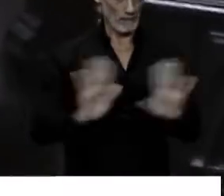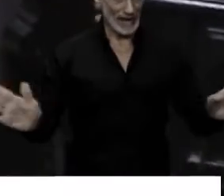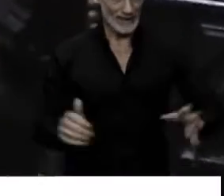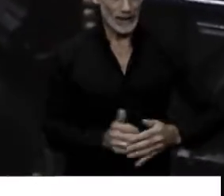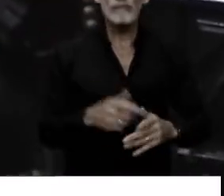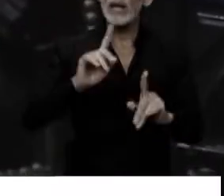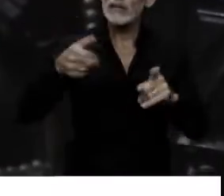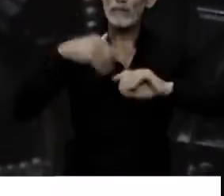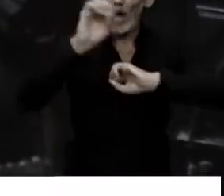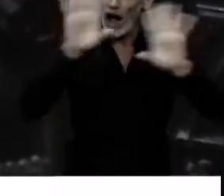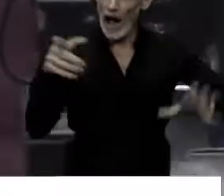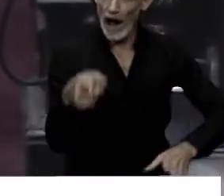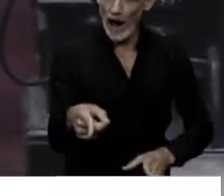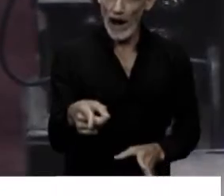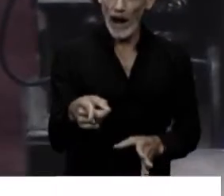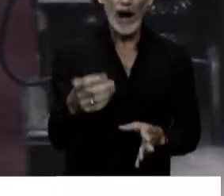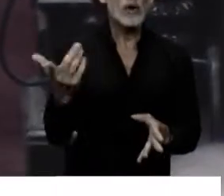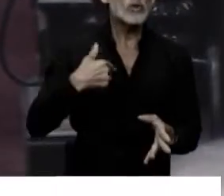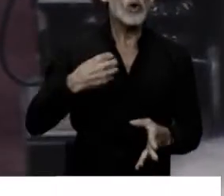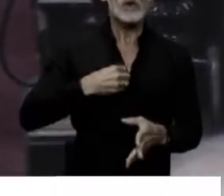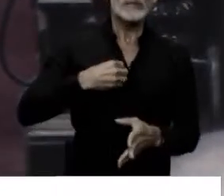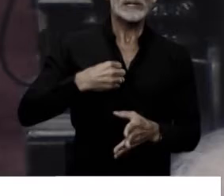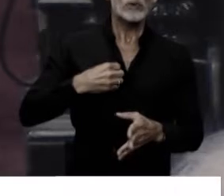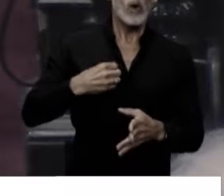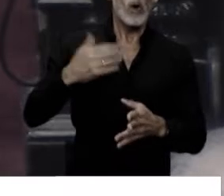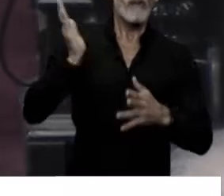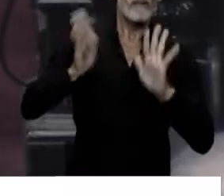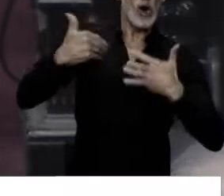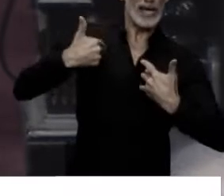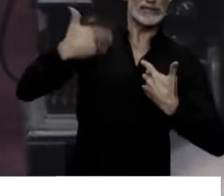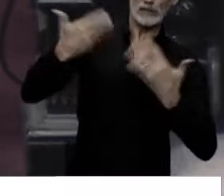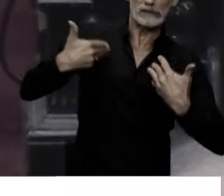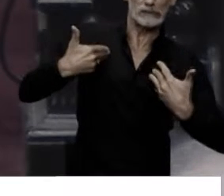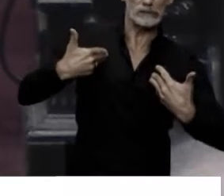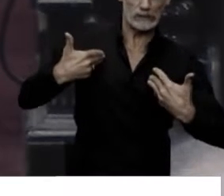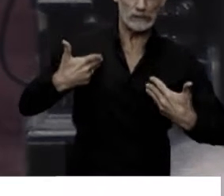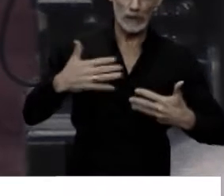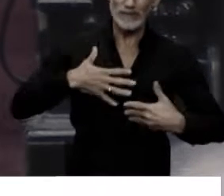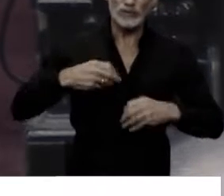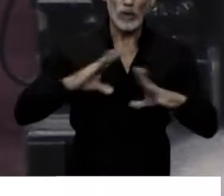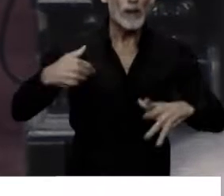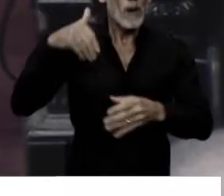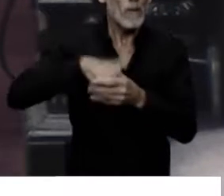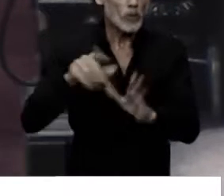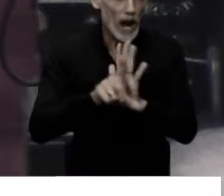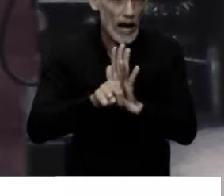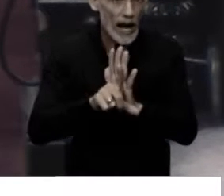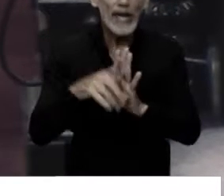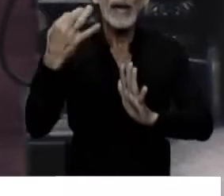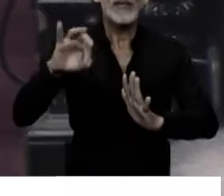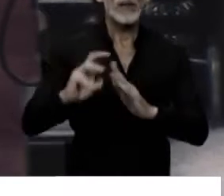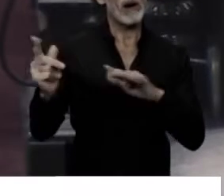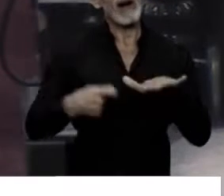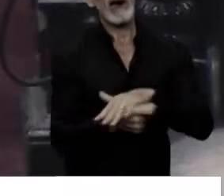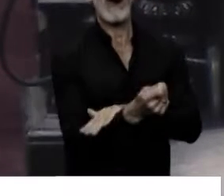También aclaro que me siento violentada cuando alguien dice que para votar una ley pasa